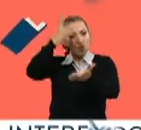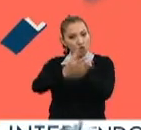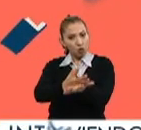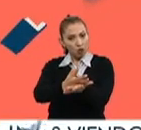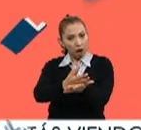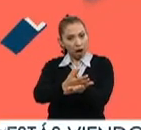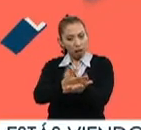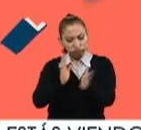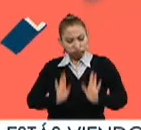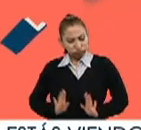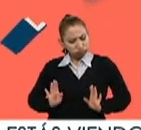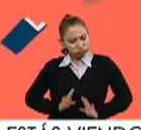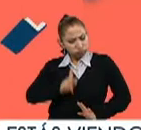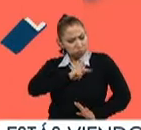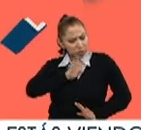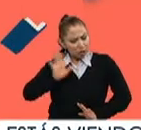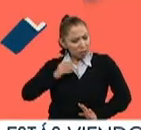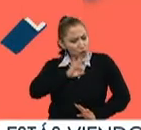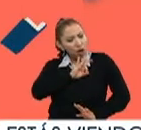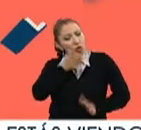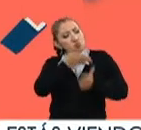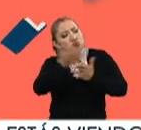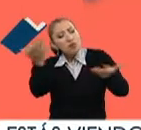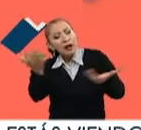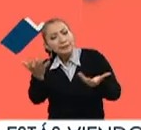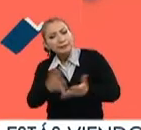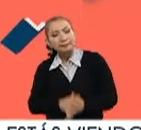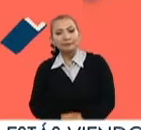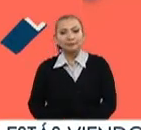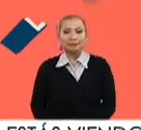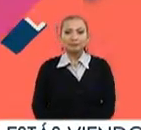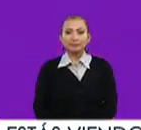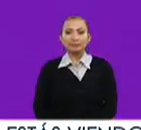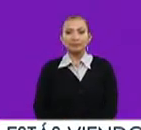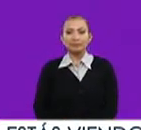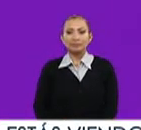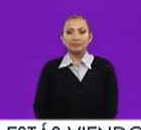únicos, con cualidades y áreas de oportunidad.